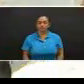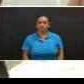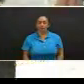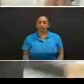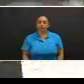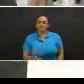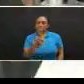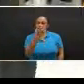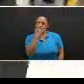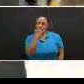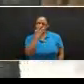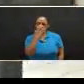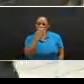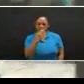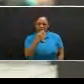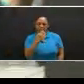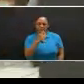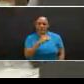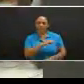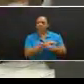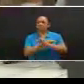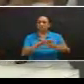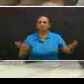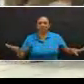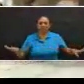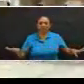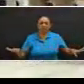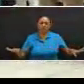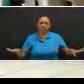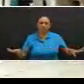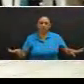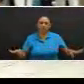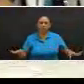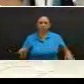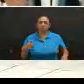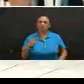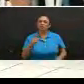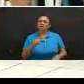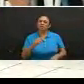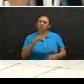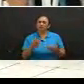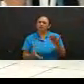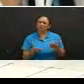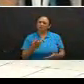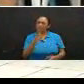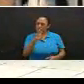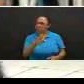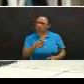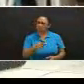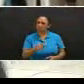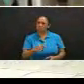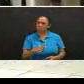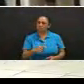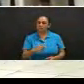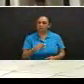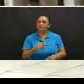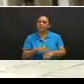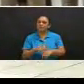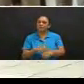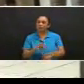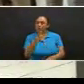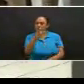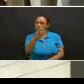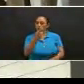¡Aleluya! Pecaste, pues, ya quizás has estado un tiempo en la posilga, pero es tiempo que regreses a